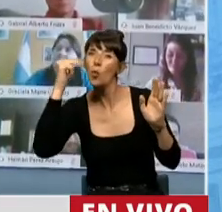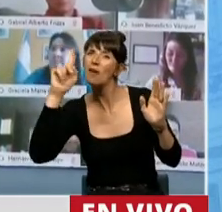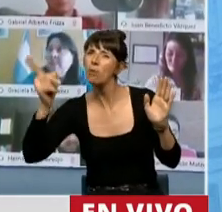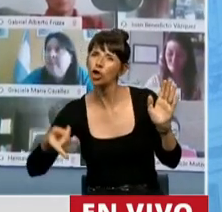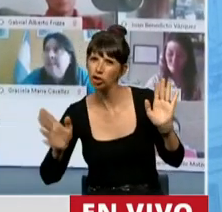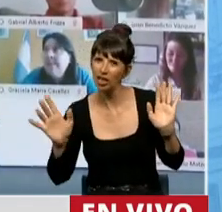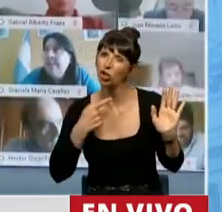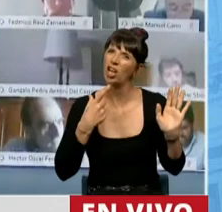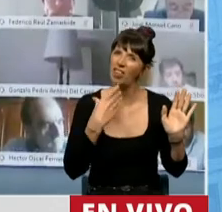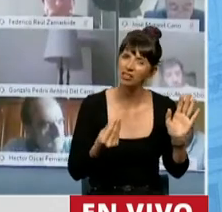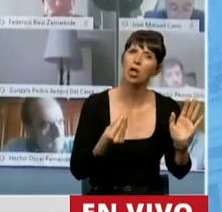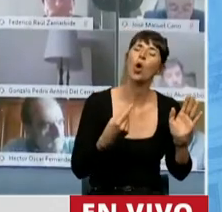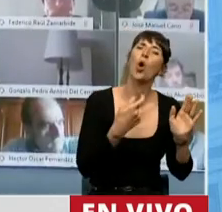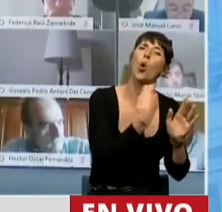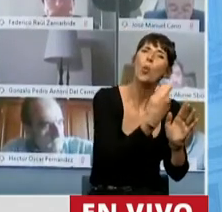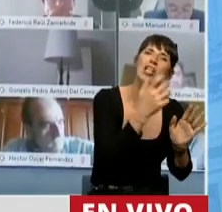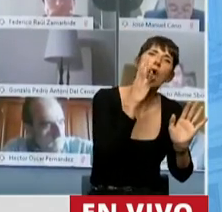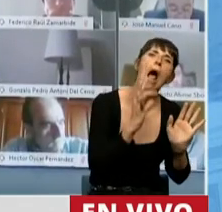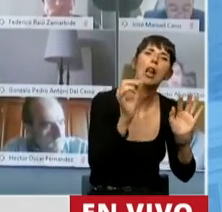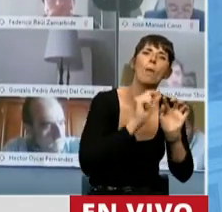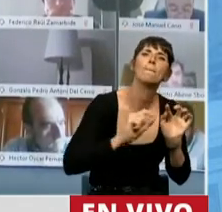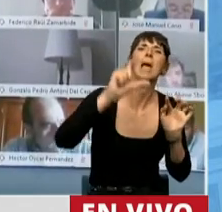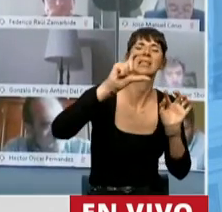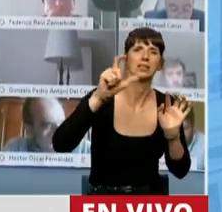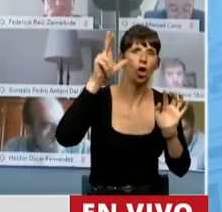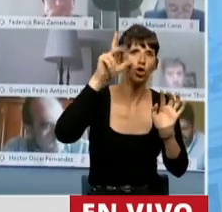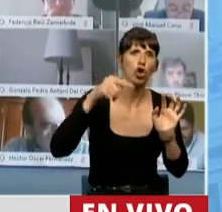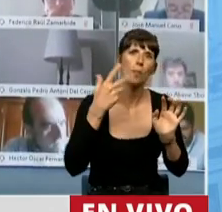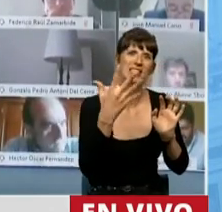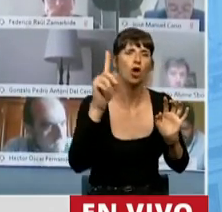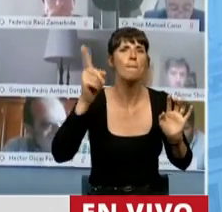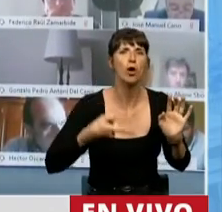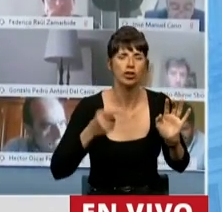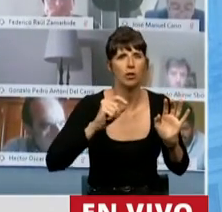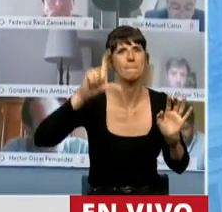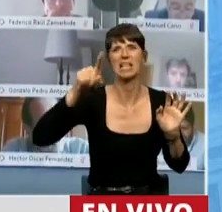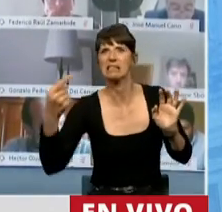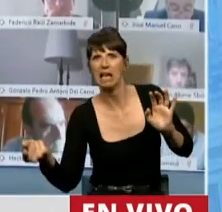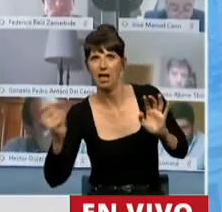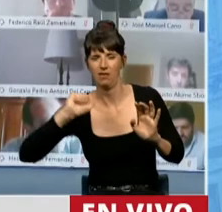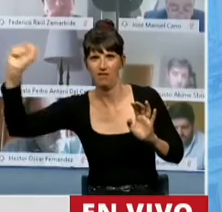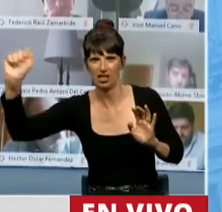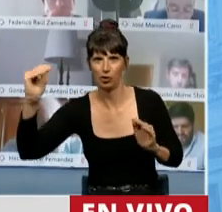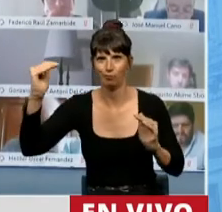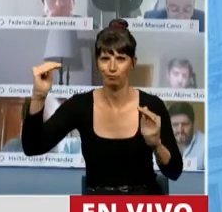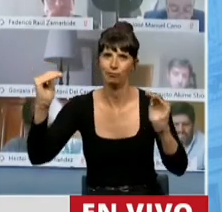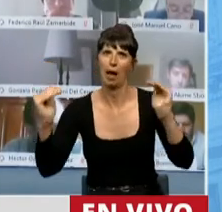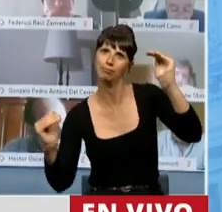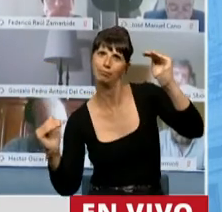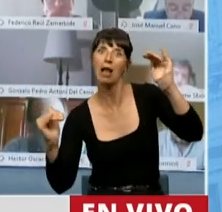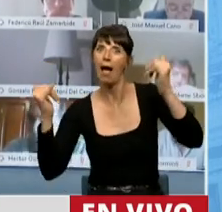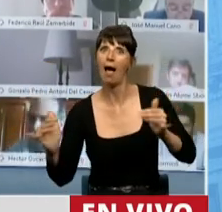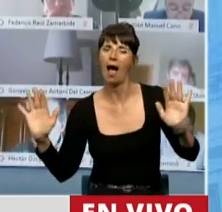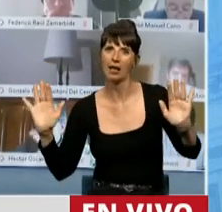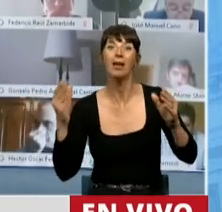las jubilaciones permite que estén un 8,5% por encima o que le ganen al porcentaje de inflación, mientras que durante la gestión